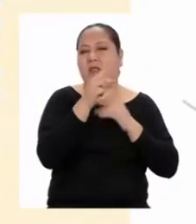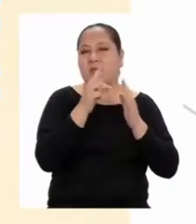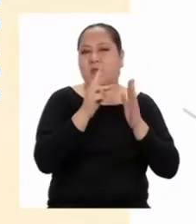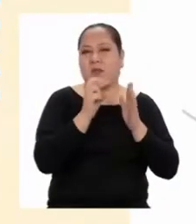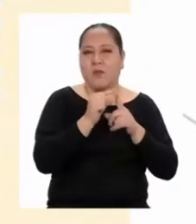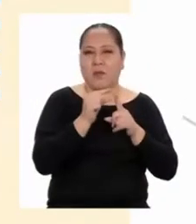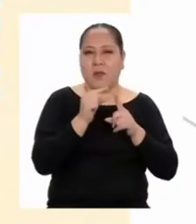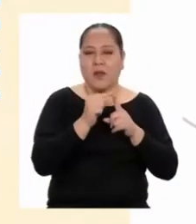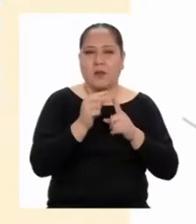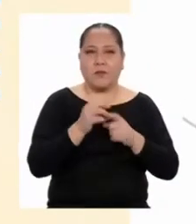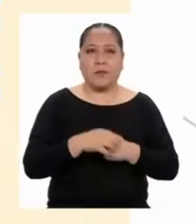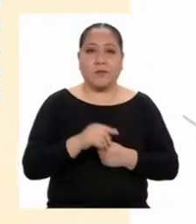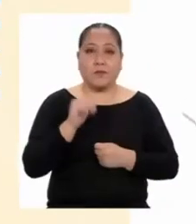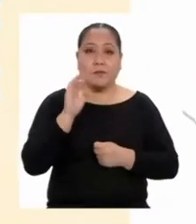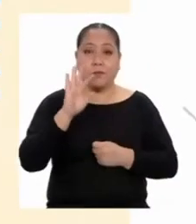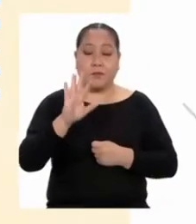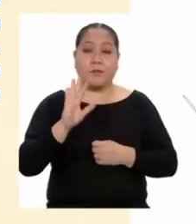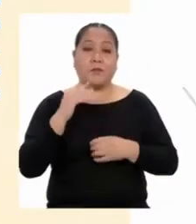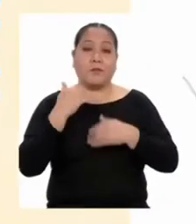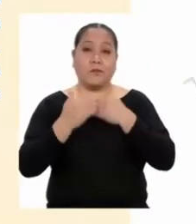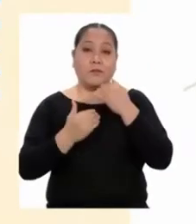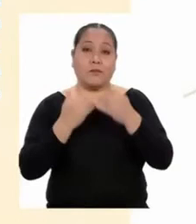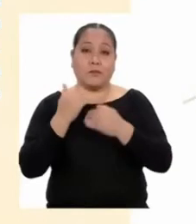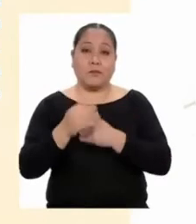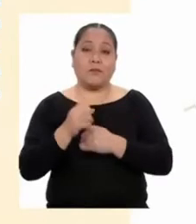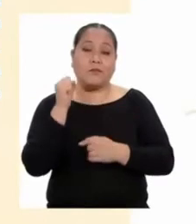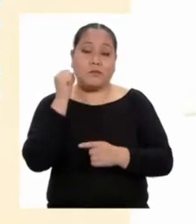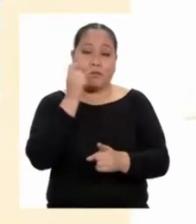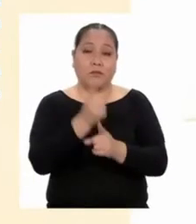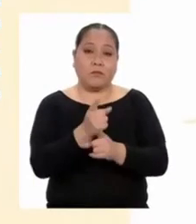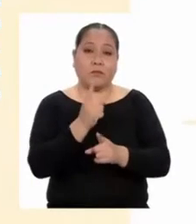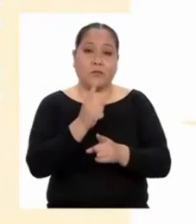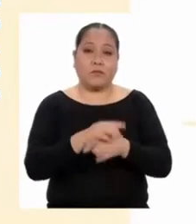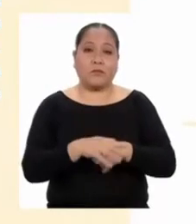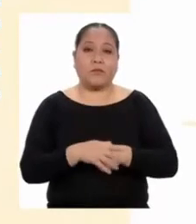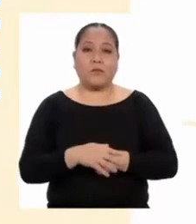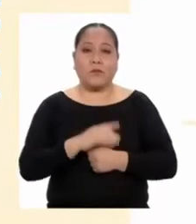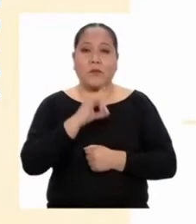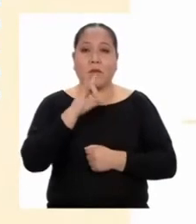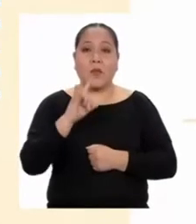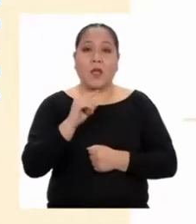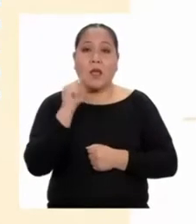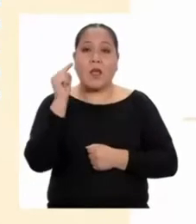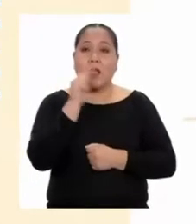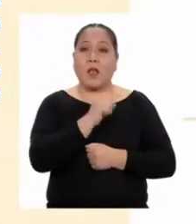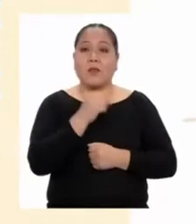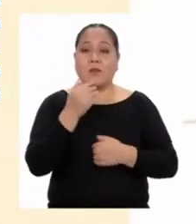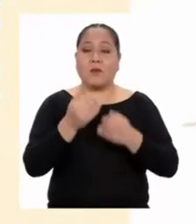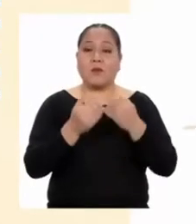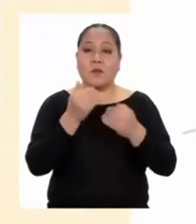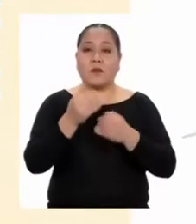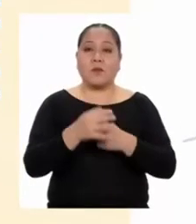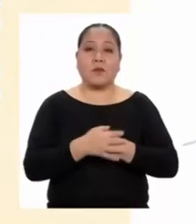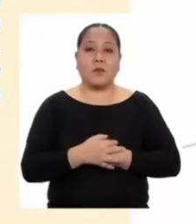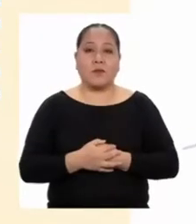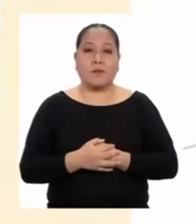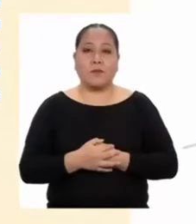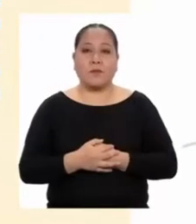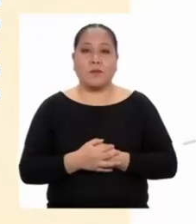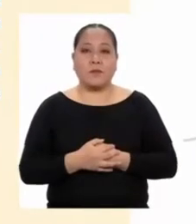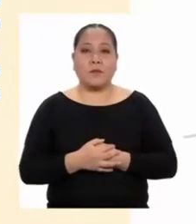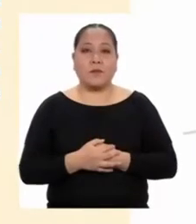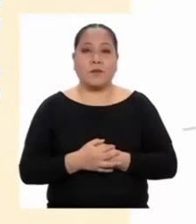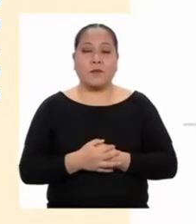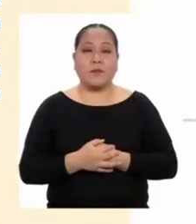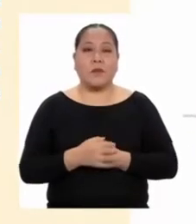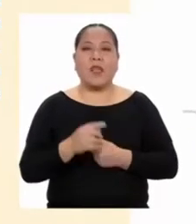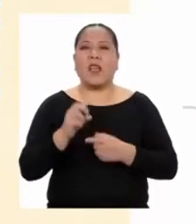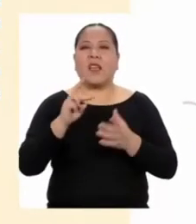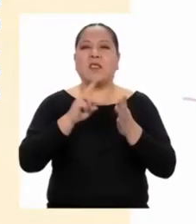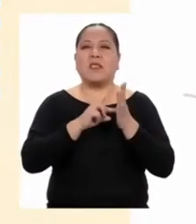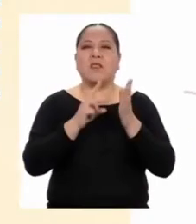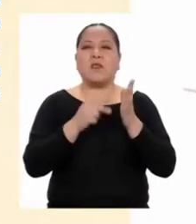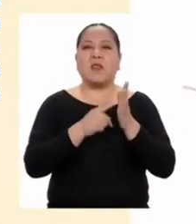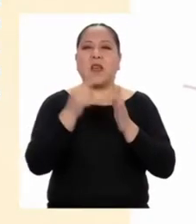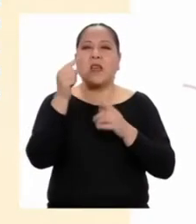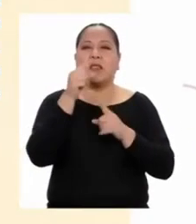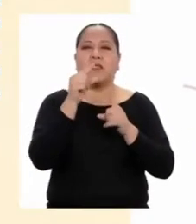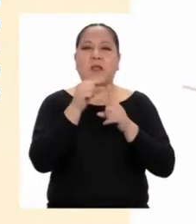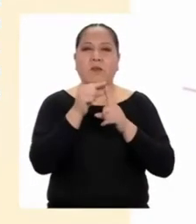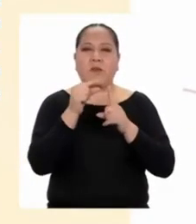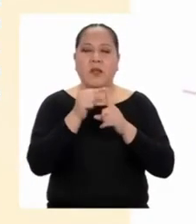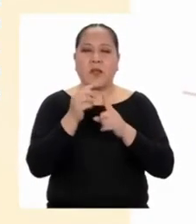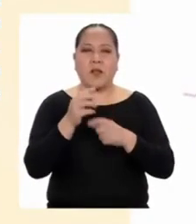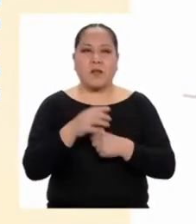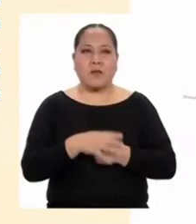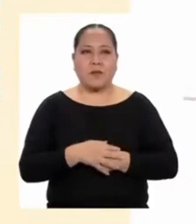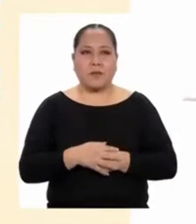Tu procedimiento es el adecuado. Utilizando ese proceso, ¿qué significaría la palabra sincretismo?